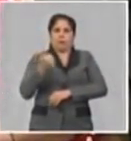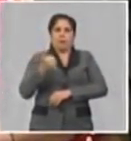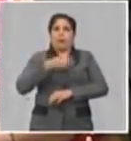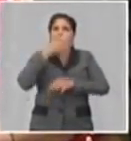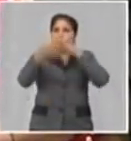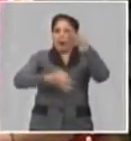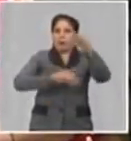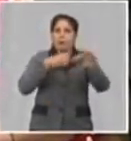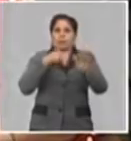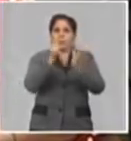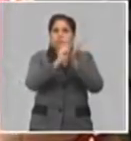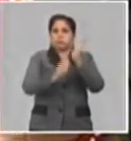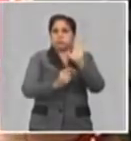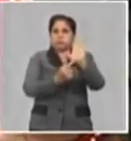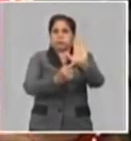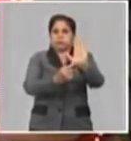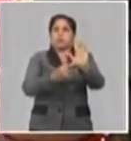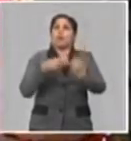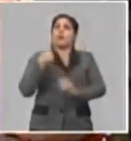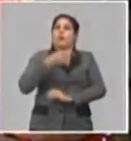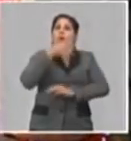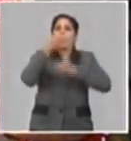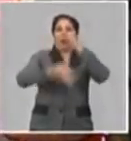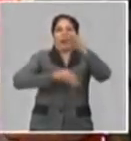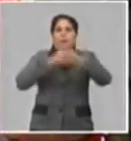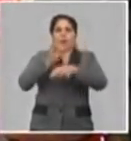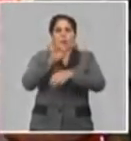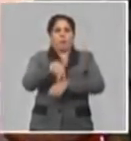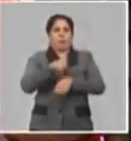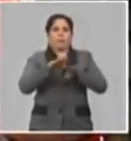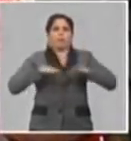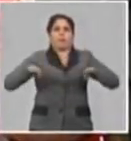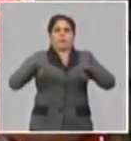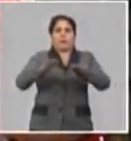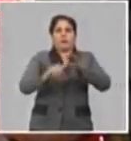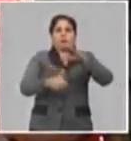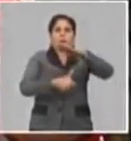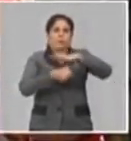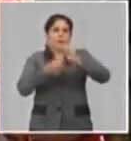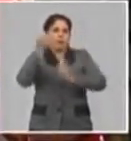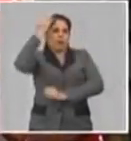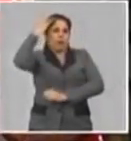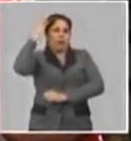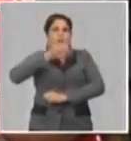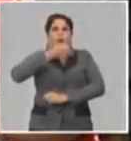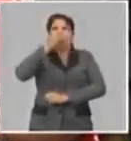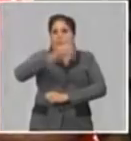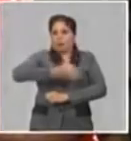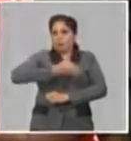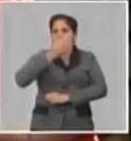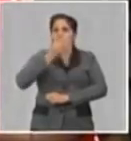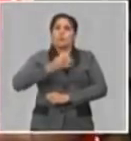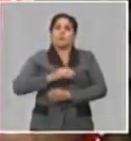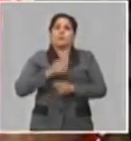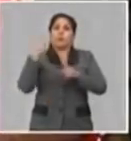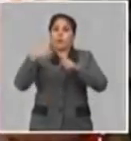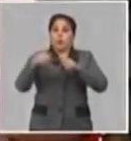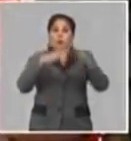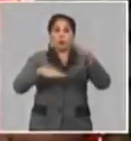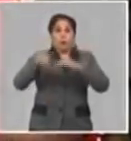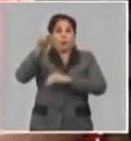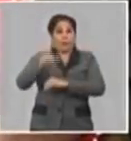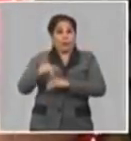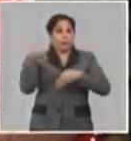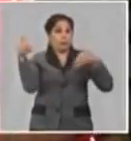las razones y los fundamentos que se han explicado por el presidente de la República y han ahondado el resto de los compañeros